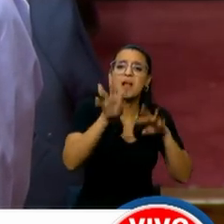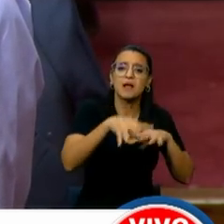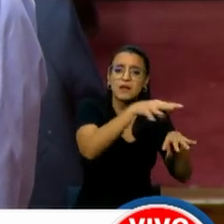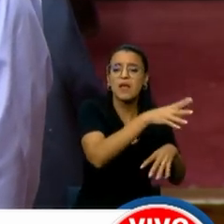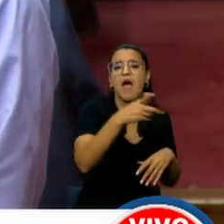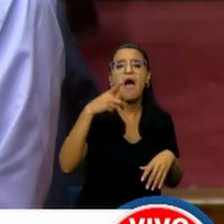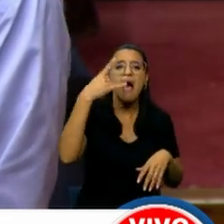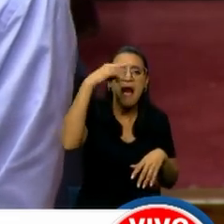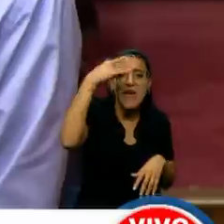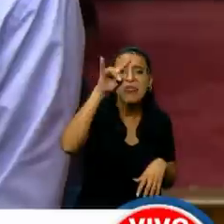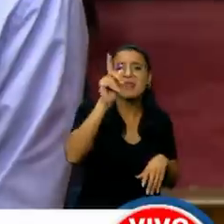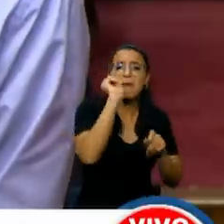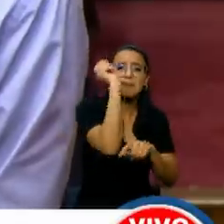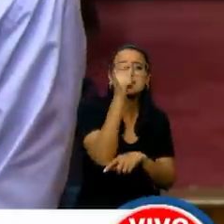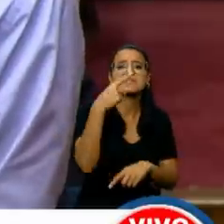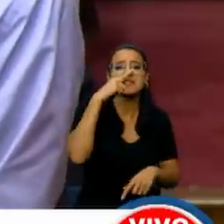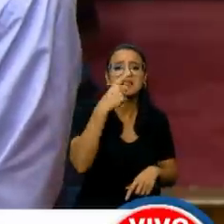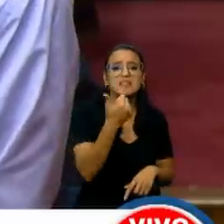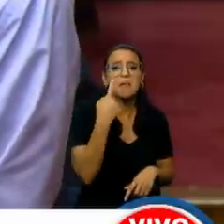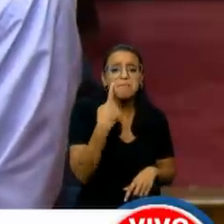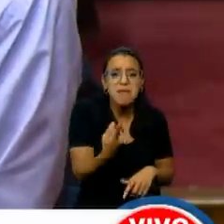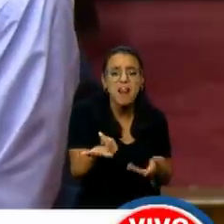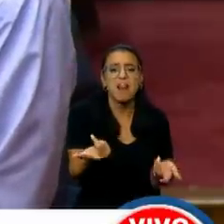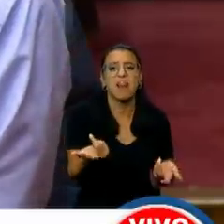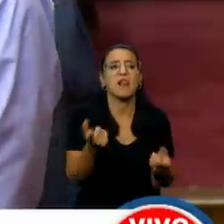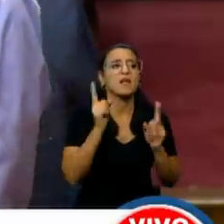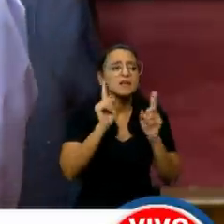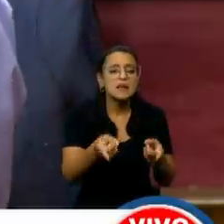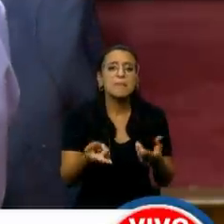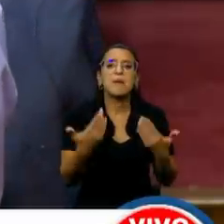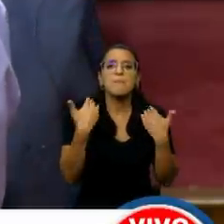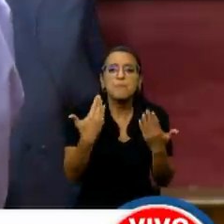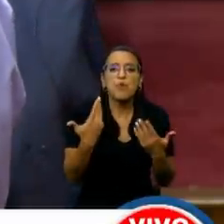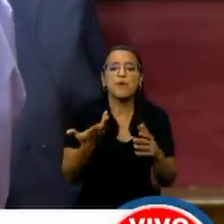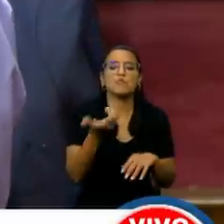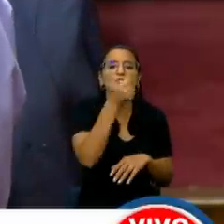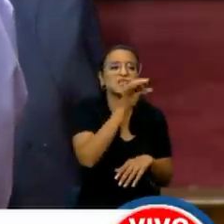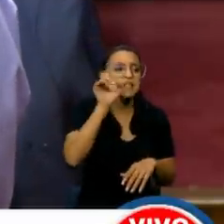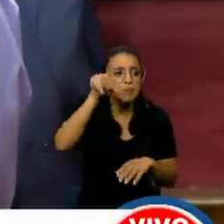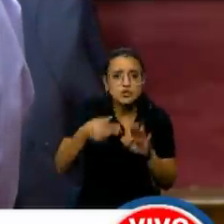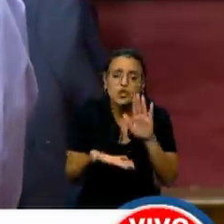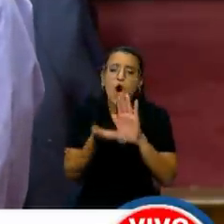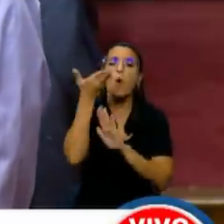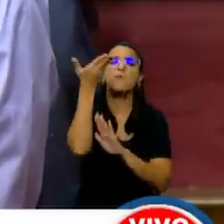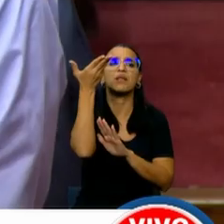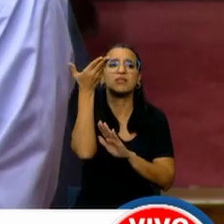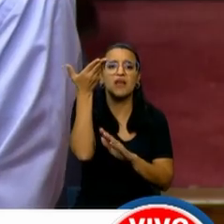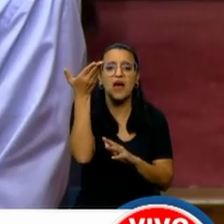y pesca que es de 67 mil podemos aumentar en un 60% los